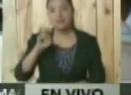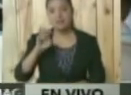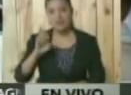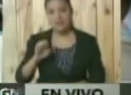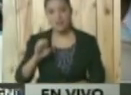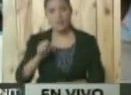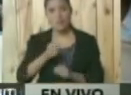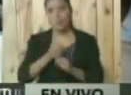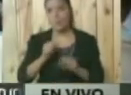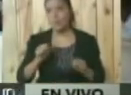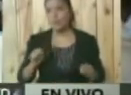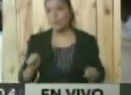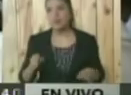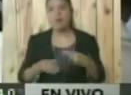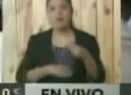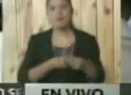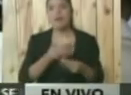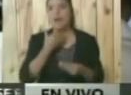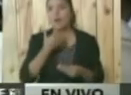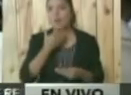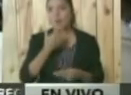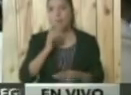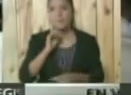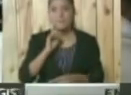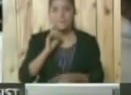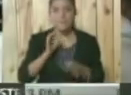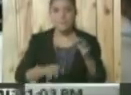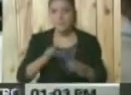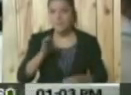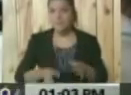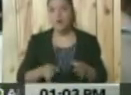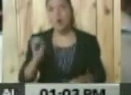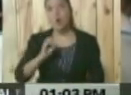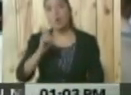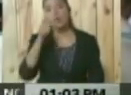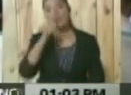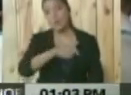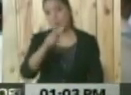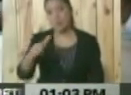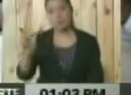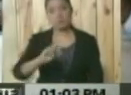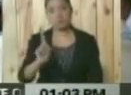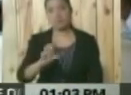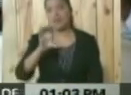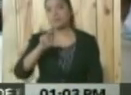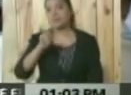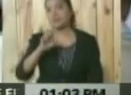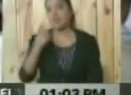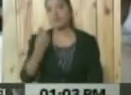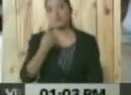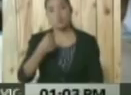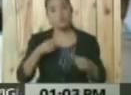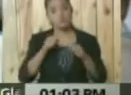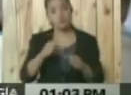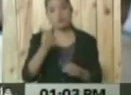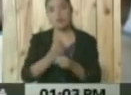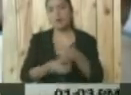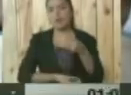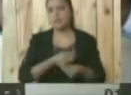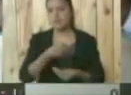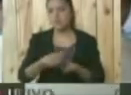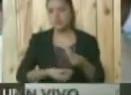puede dirimir un asunto penal ni puede dirimir un asunto civil. El Consejo Nacional Electoral cumple con su trabajo. ¿Qué hizo?